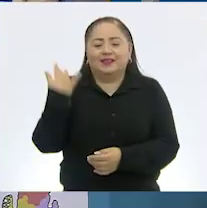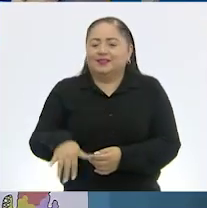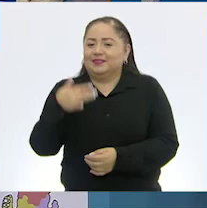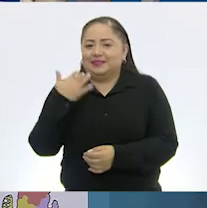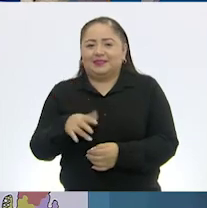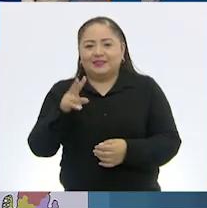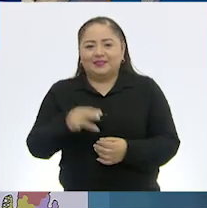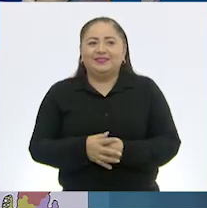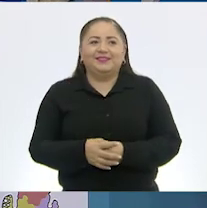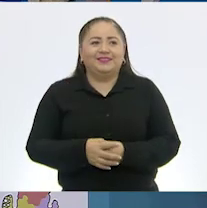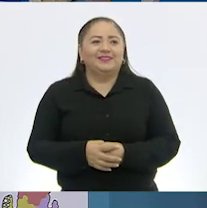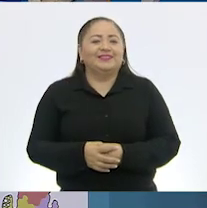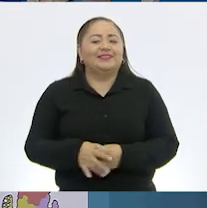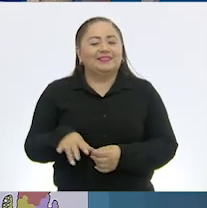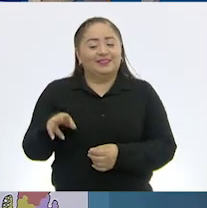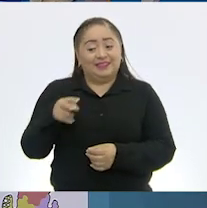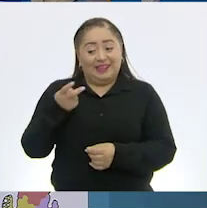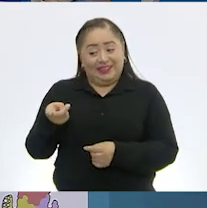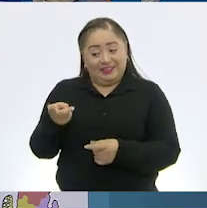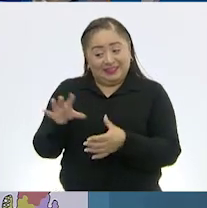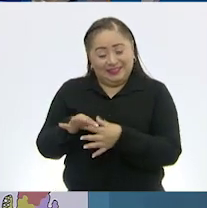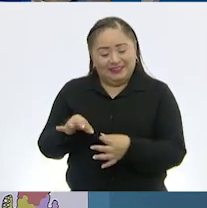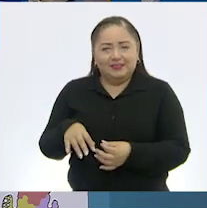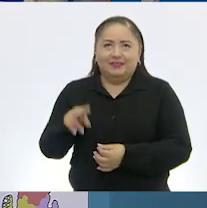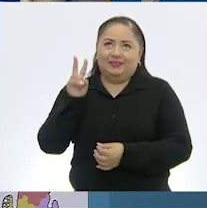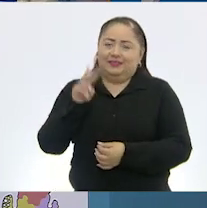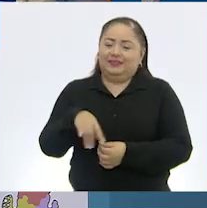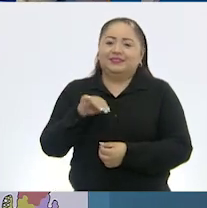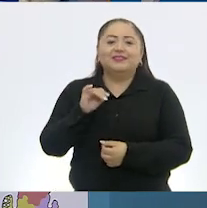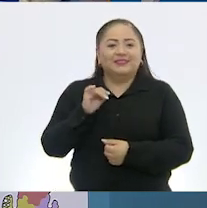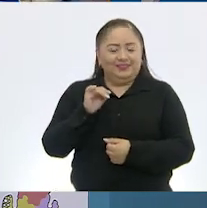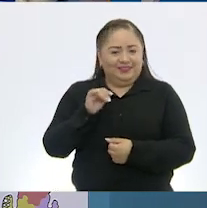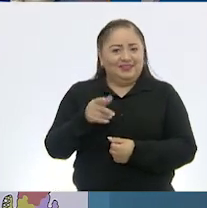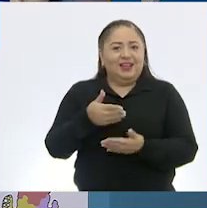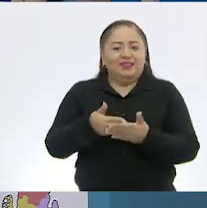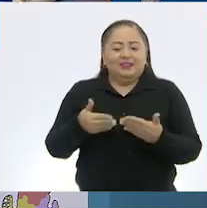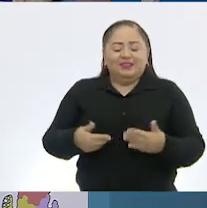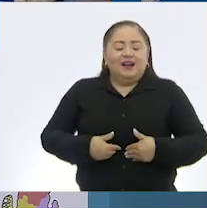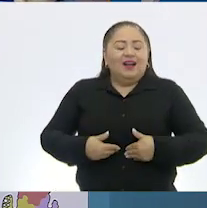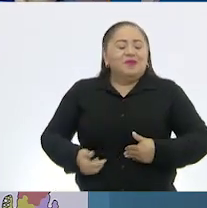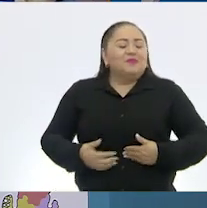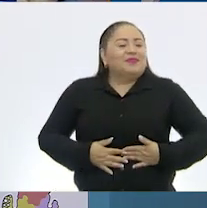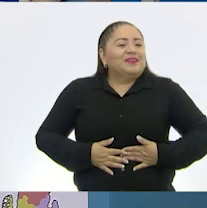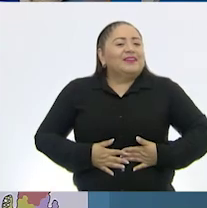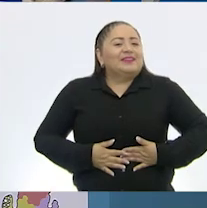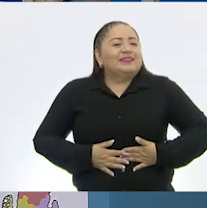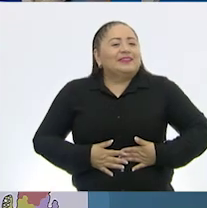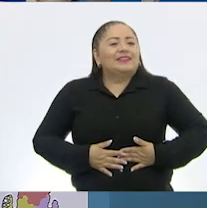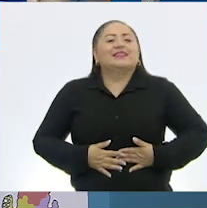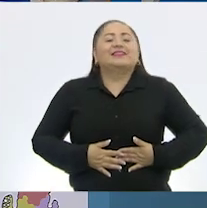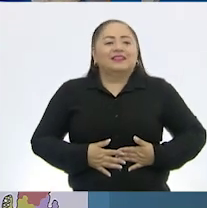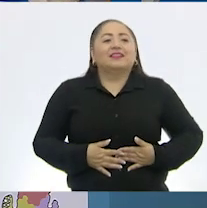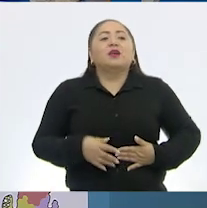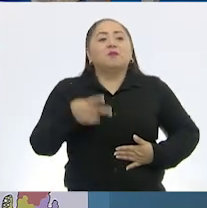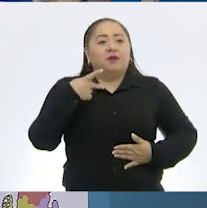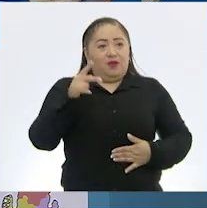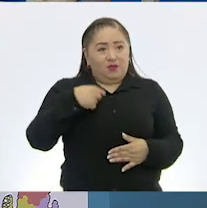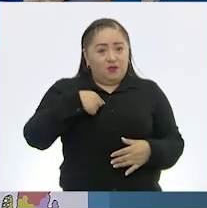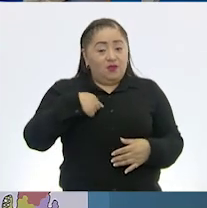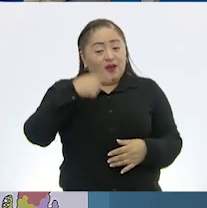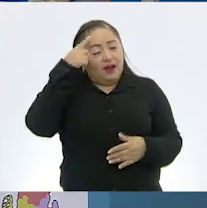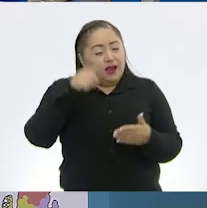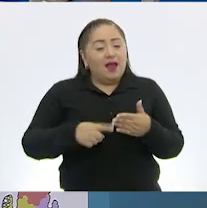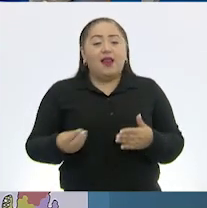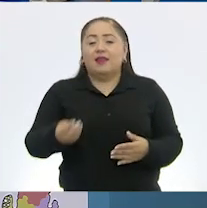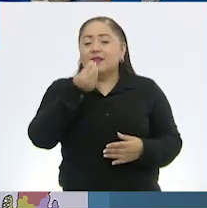delicia! Ay, Raulito, así como lo dices, bueno, inspector Raulito, hasta me dio hambre, oye. Y yo creo que